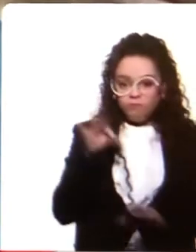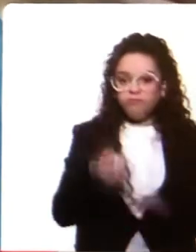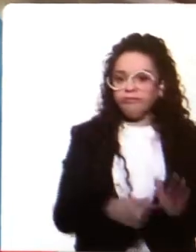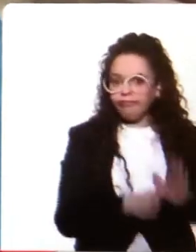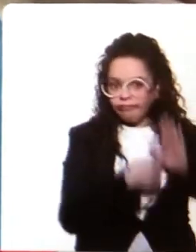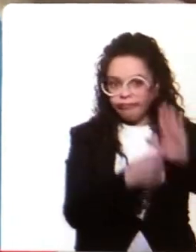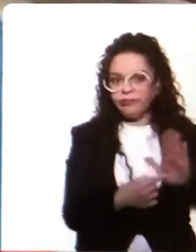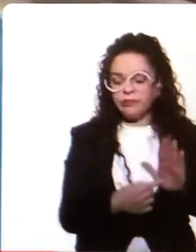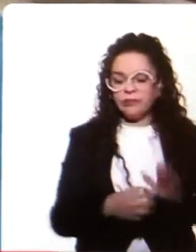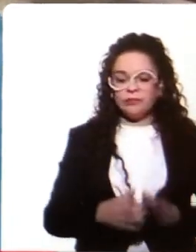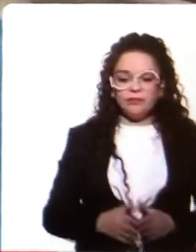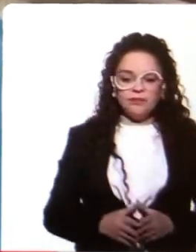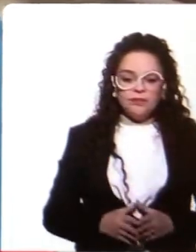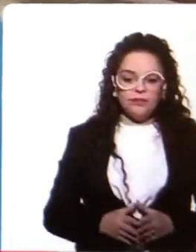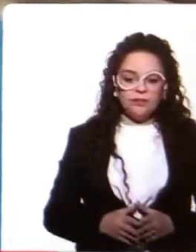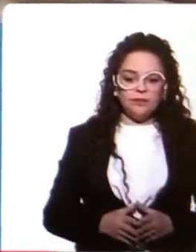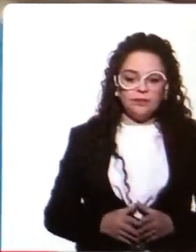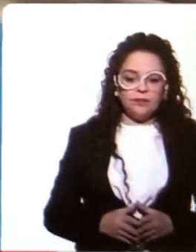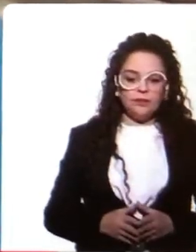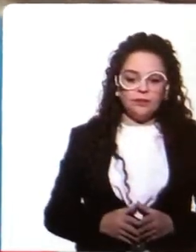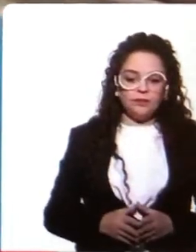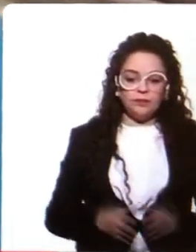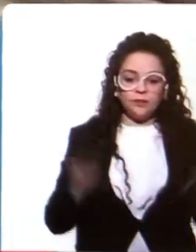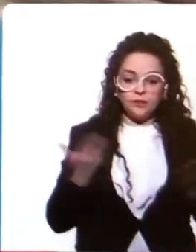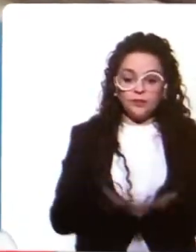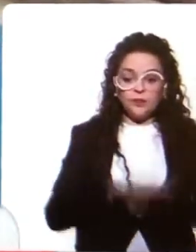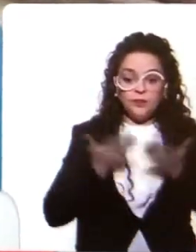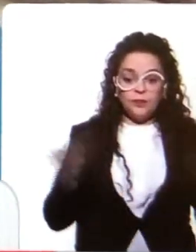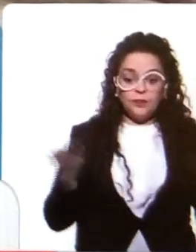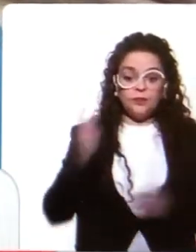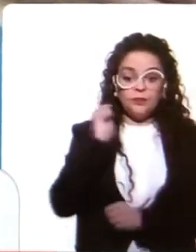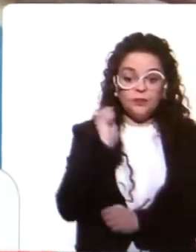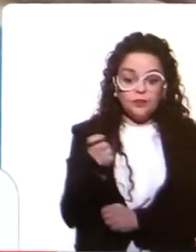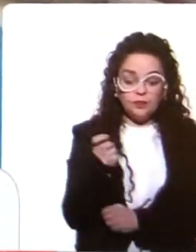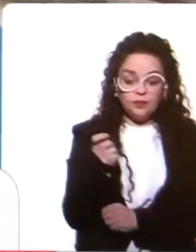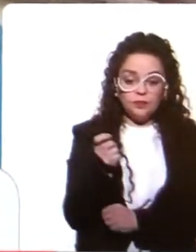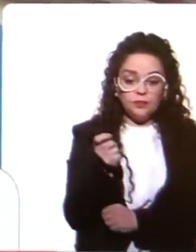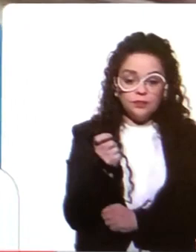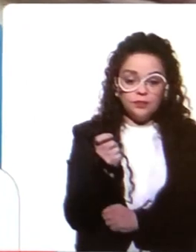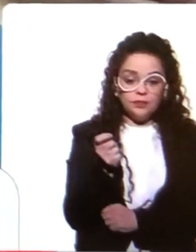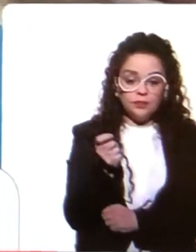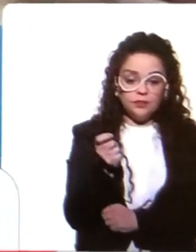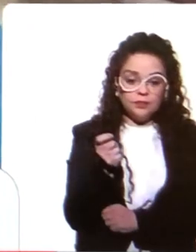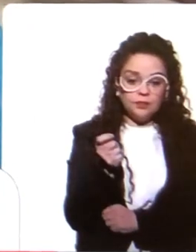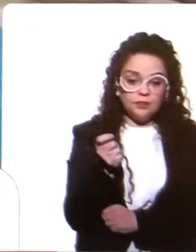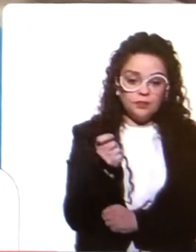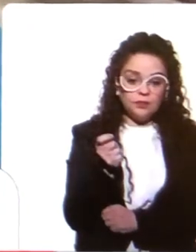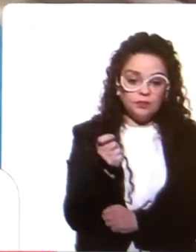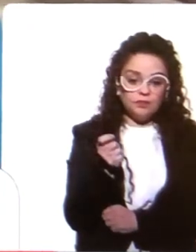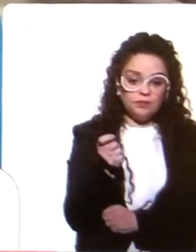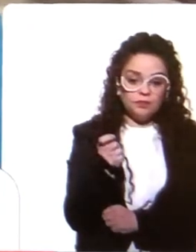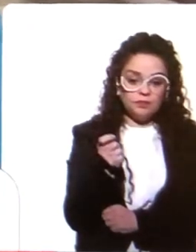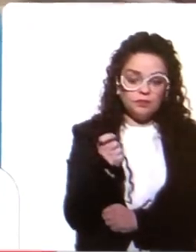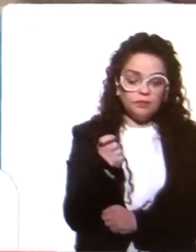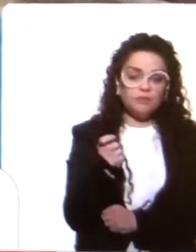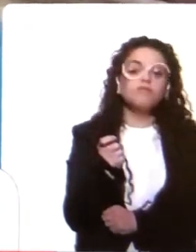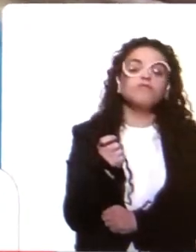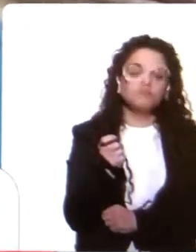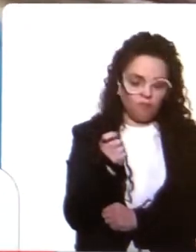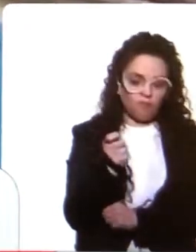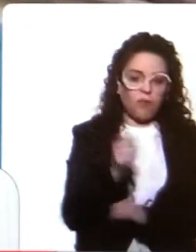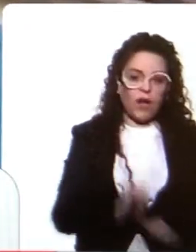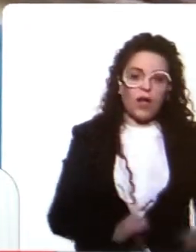tiene sentido no tiene sentido la verdad es absurdo que si ya están en